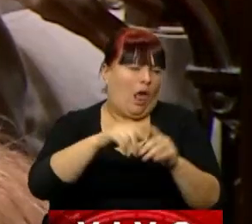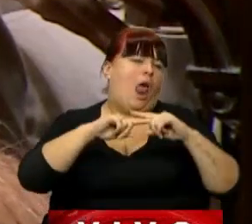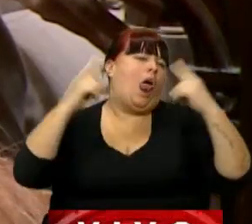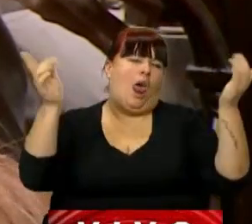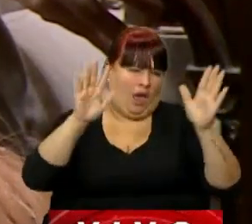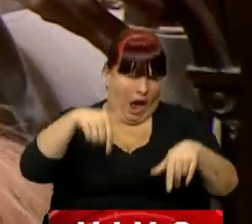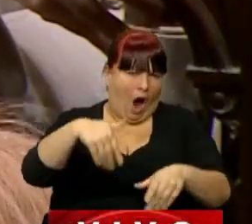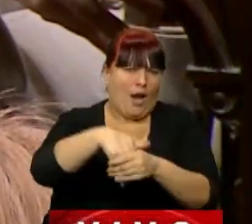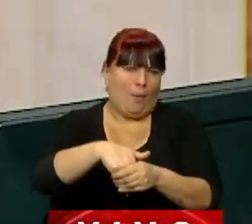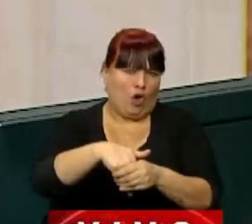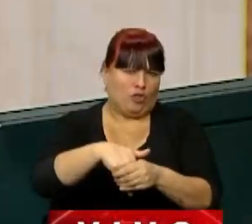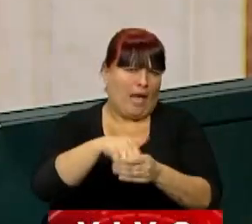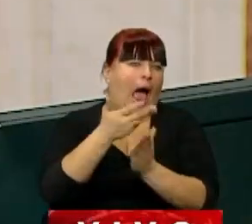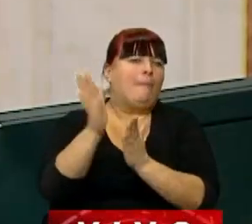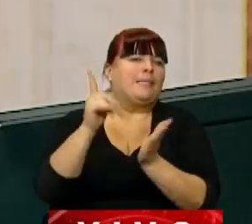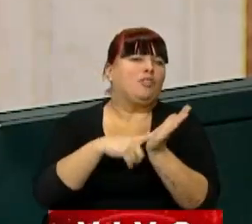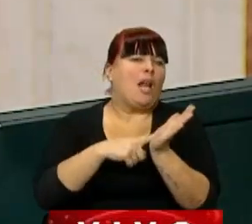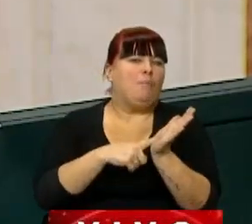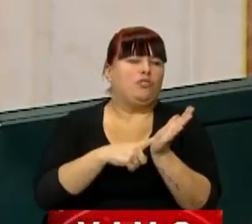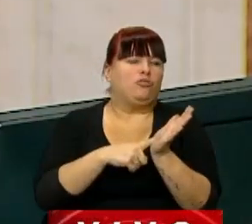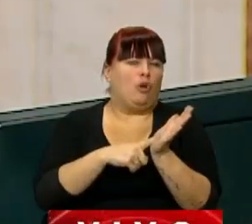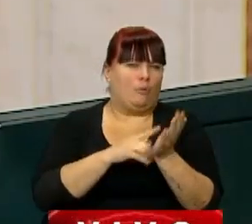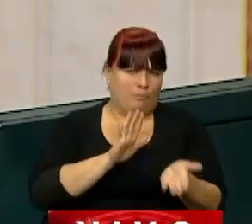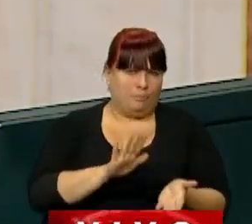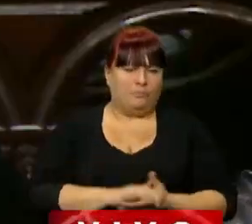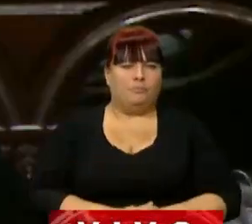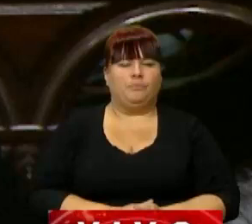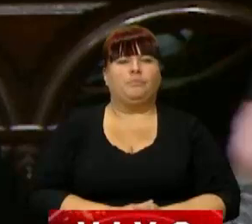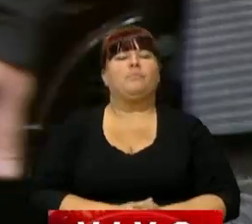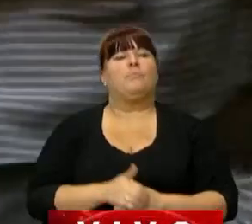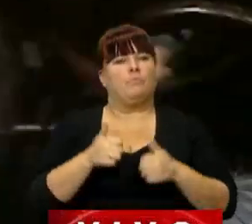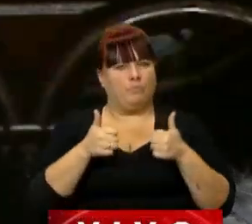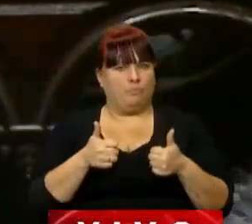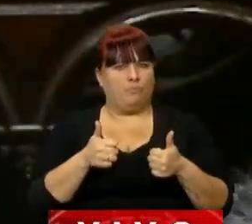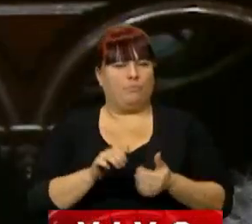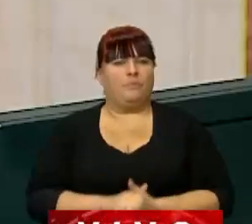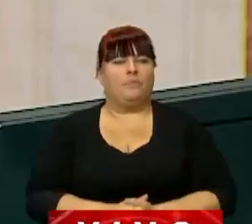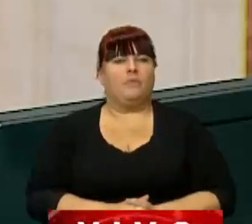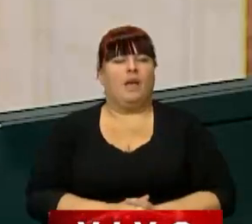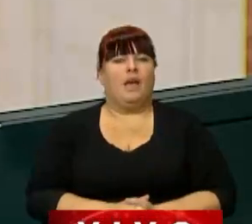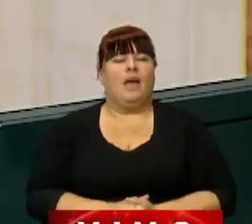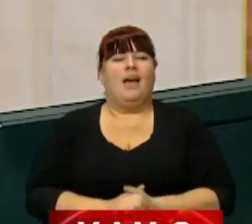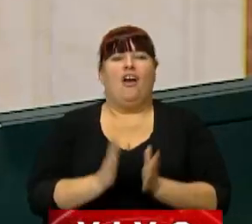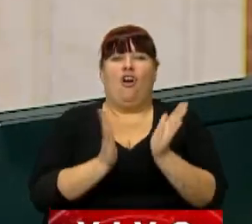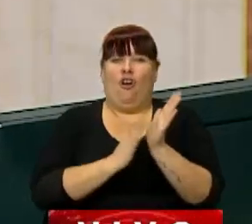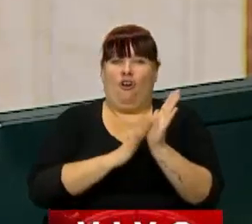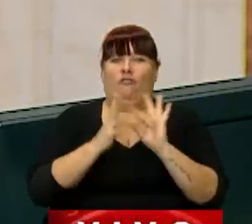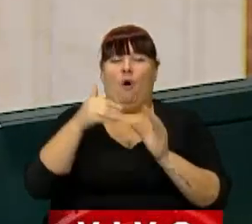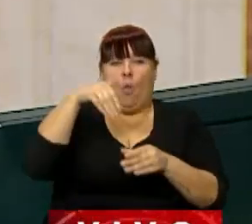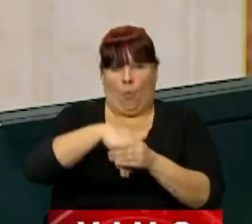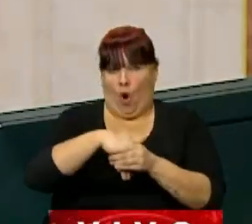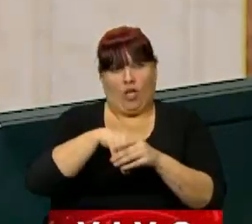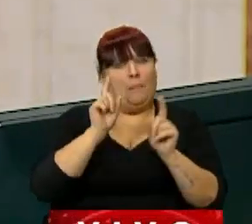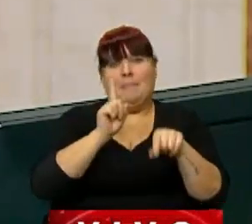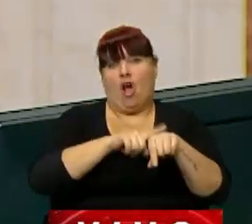lo alarguemos más. El apartamento, presidente. Bien, la fundamentación del voto tiene